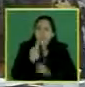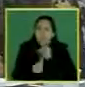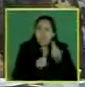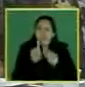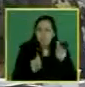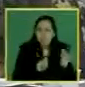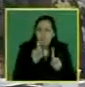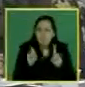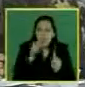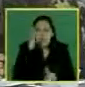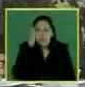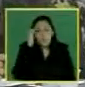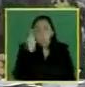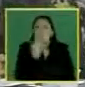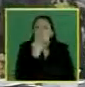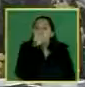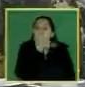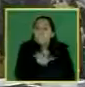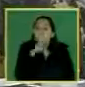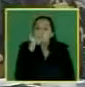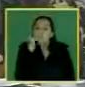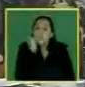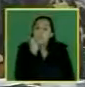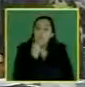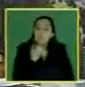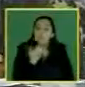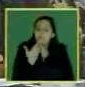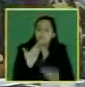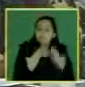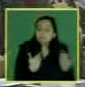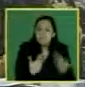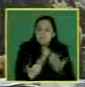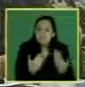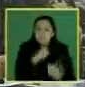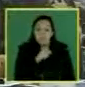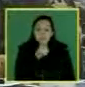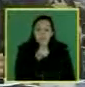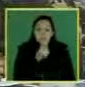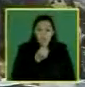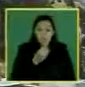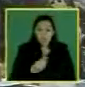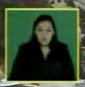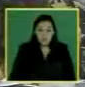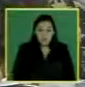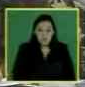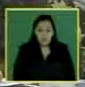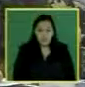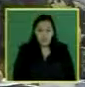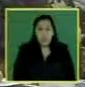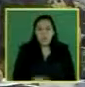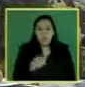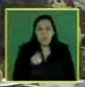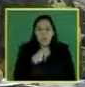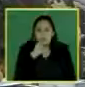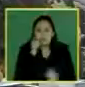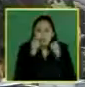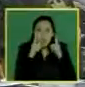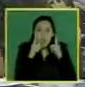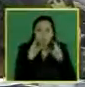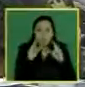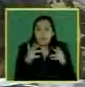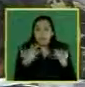esas a una señora muy simpática ella, pero del Opus Dei. Y ella me dijo una frase que me dejó impactada y que yo creo